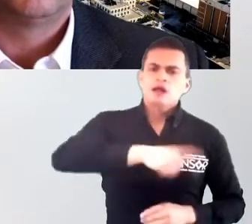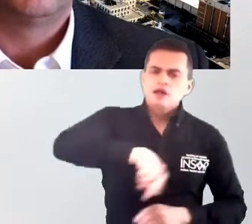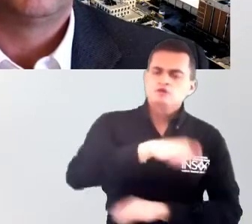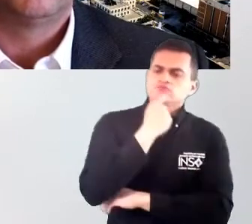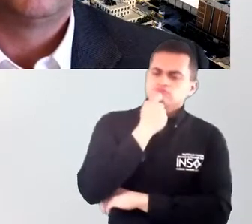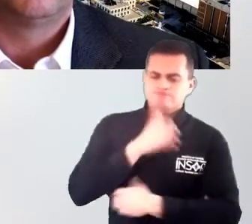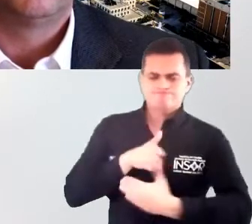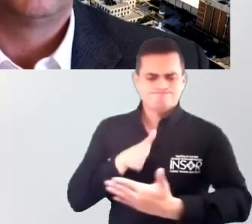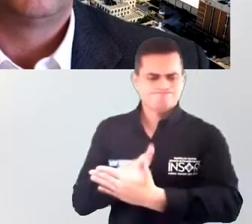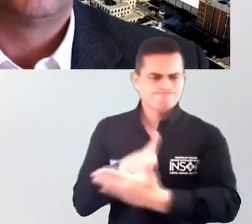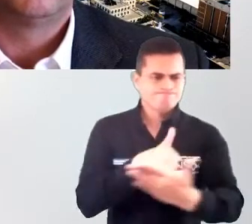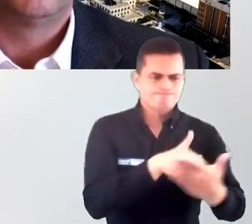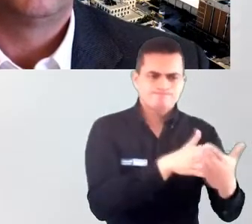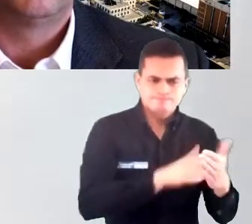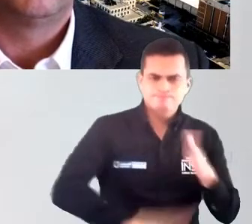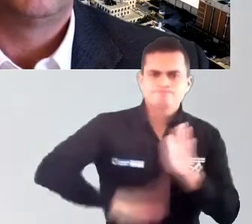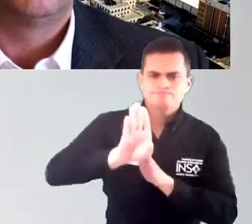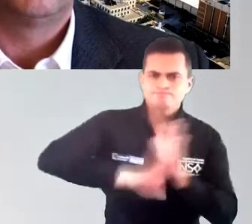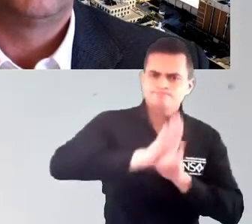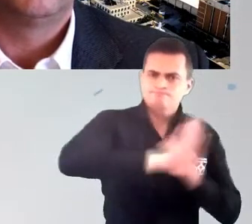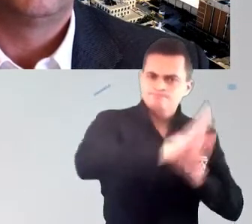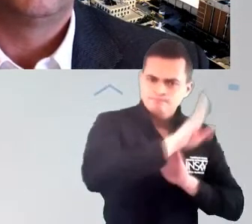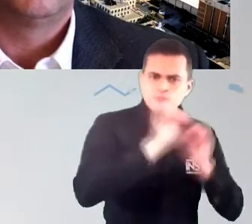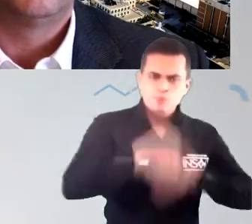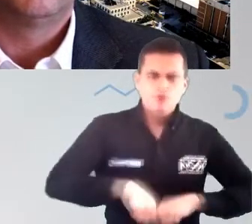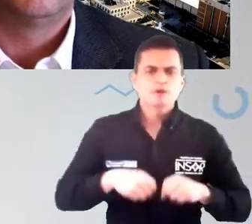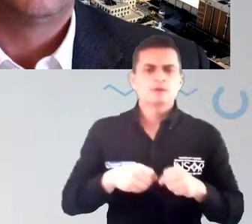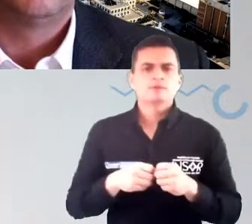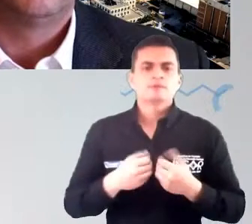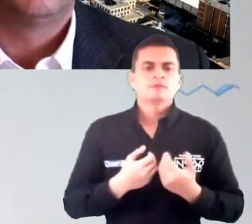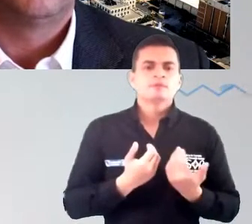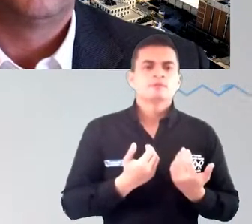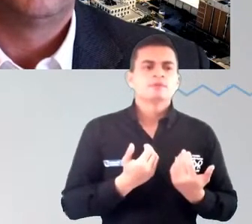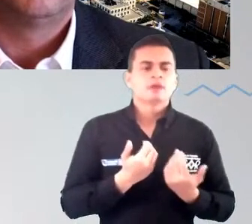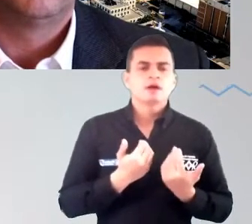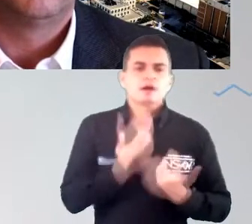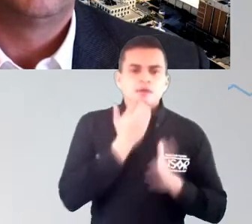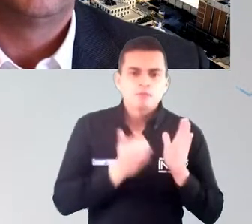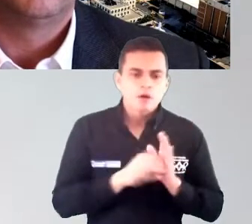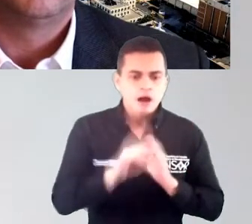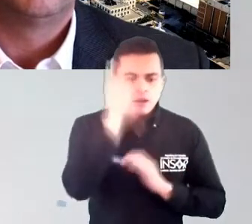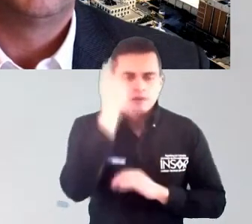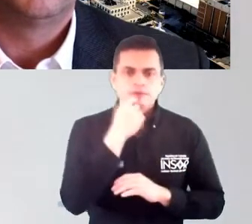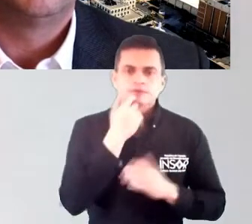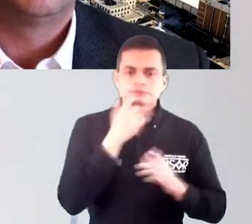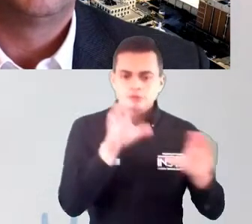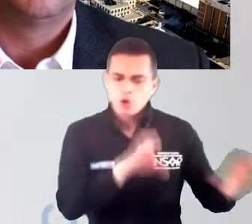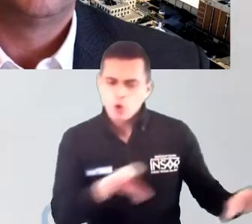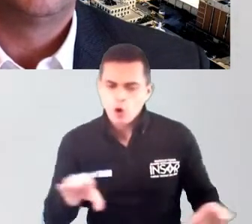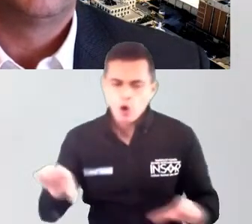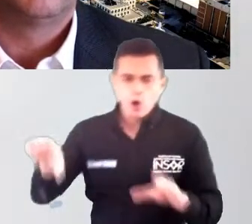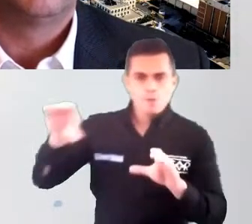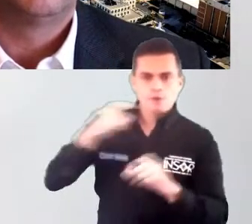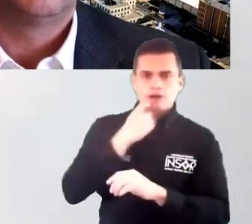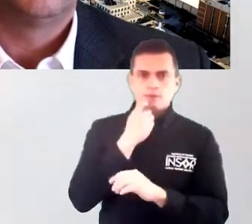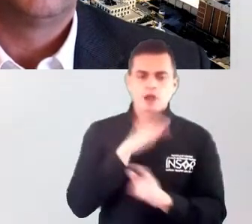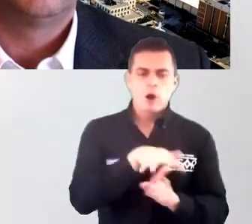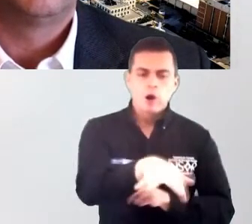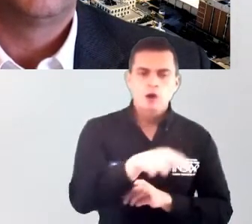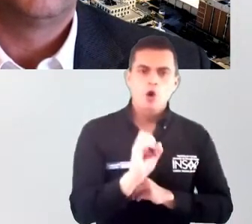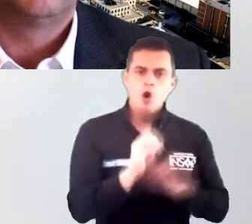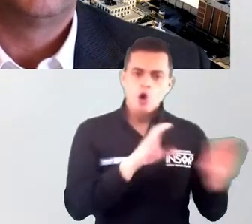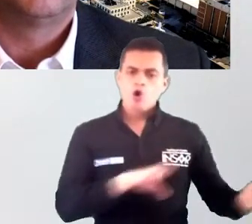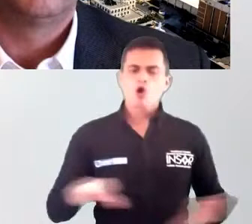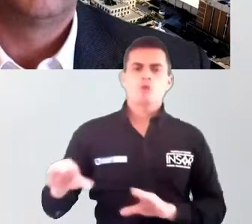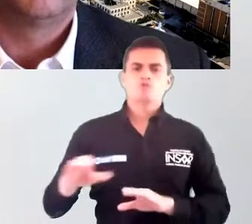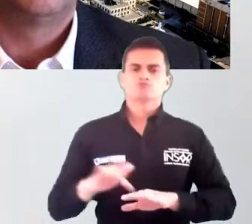que pueden favorecer o entorpecer distintos comportamientos. ¿Qué hacer con la evaluación de los